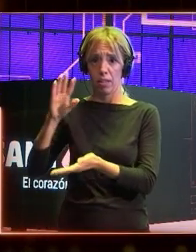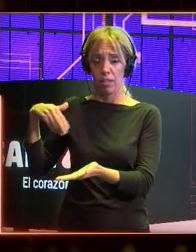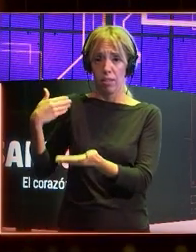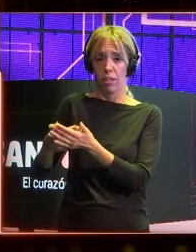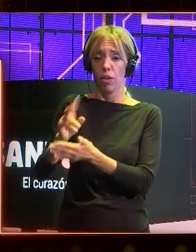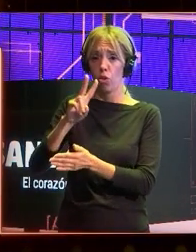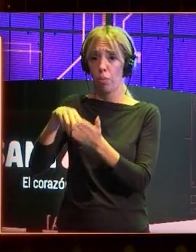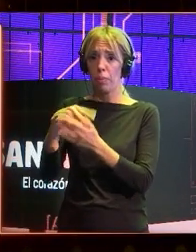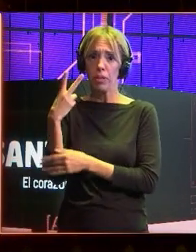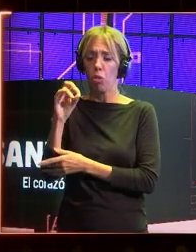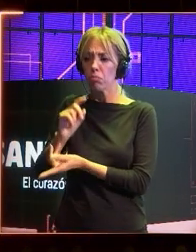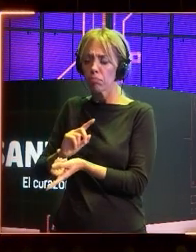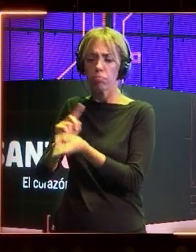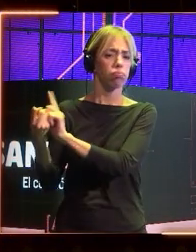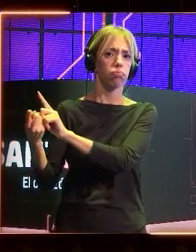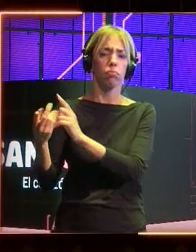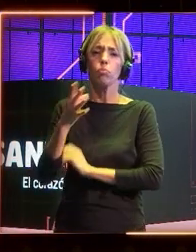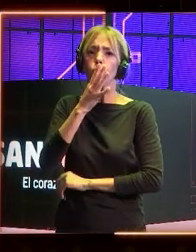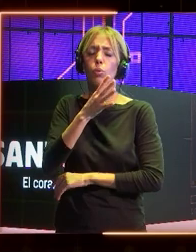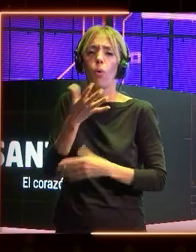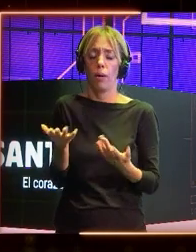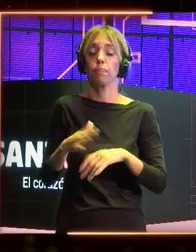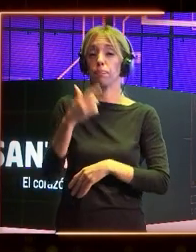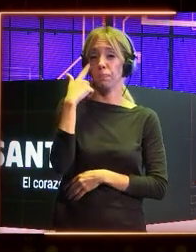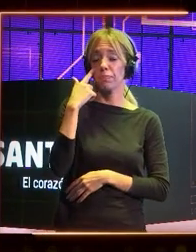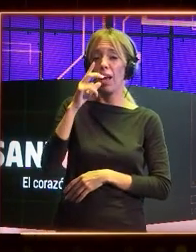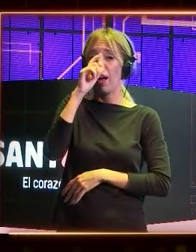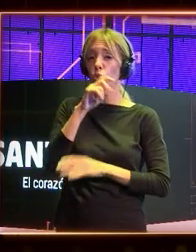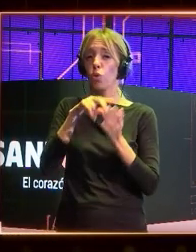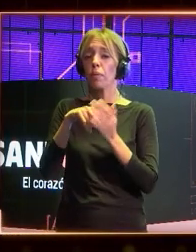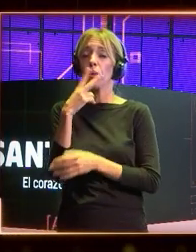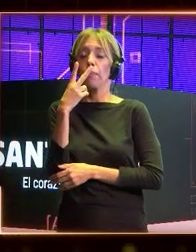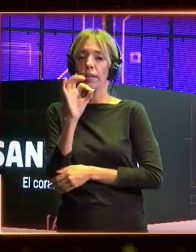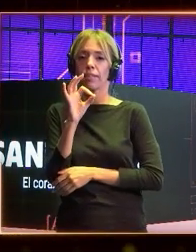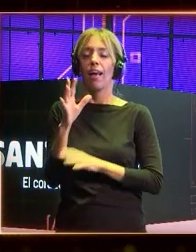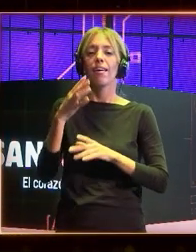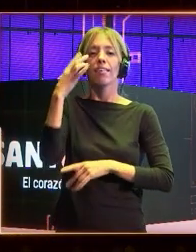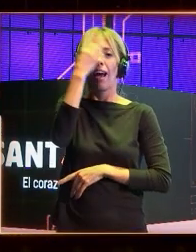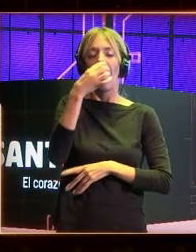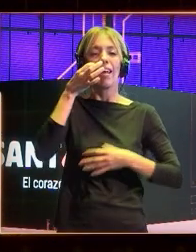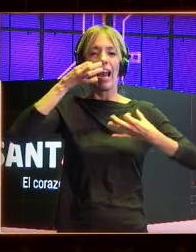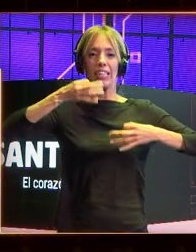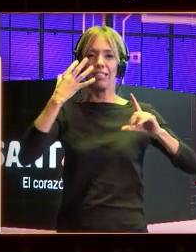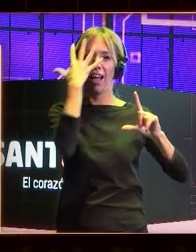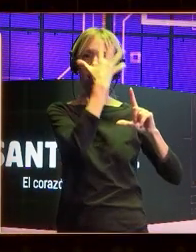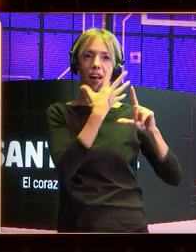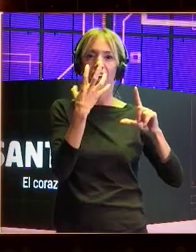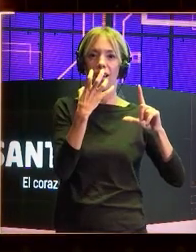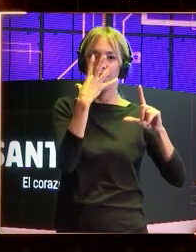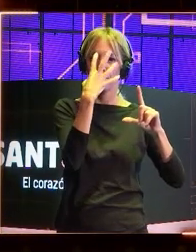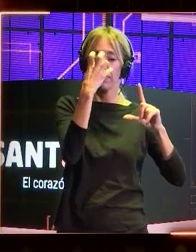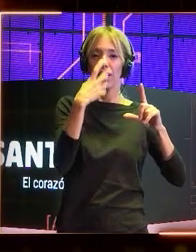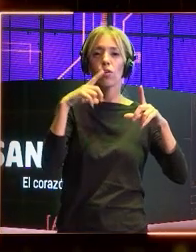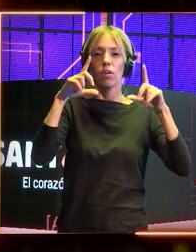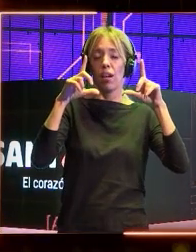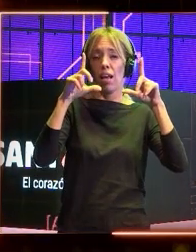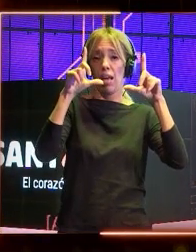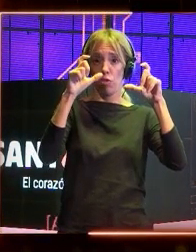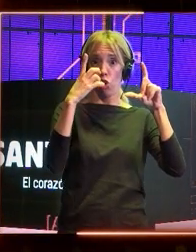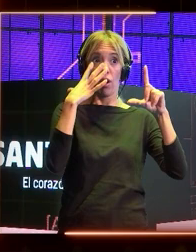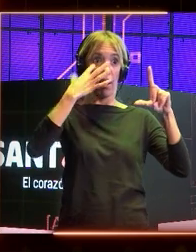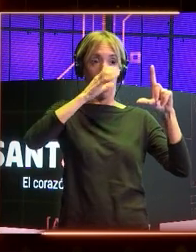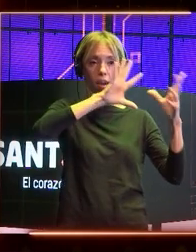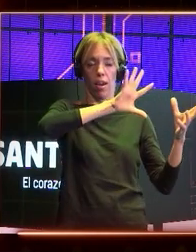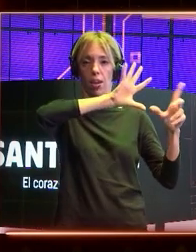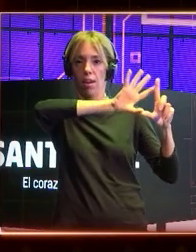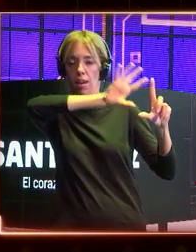Salto tan importante que ha ocurrido ahí Mirad en 2020 podíamos generar caras realistas identificables de una imagen real Okay pero